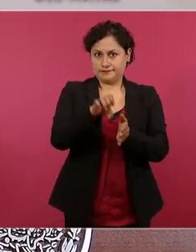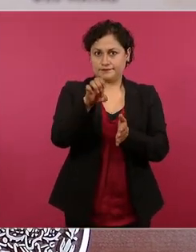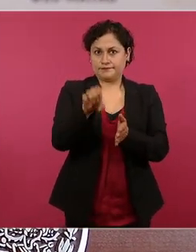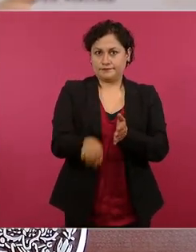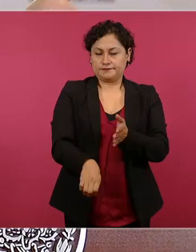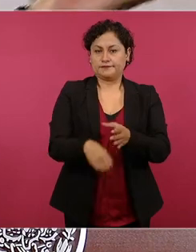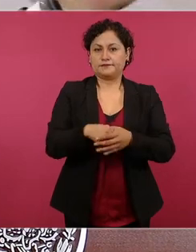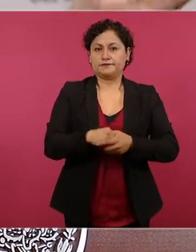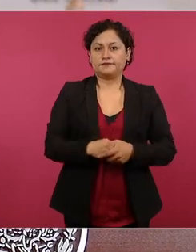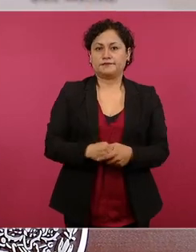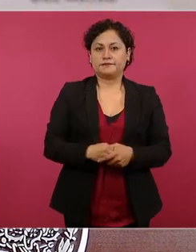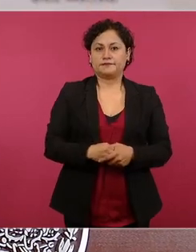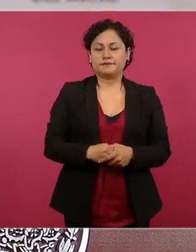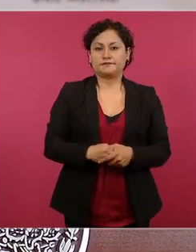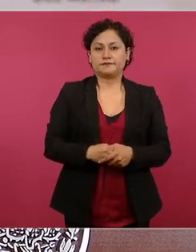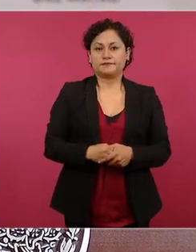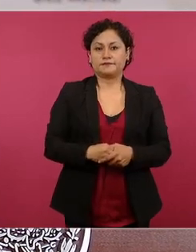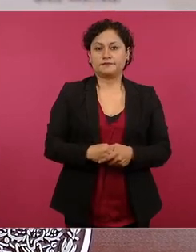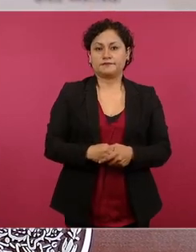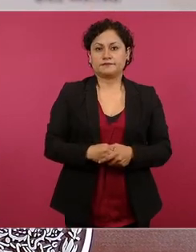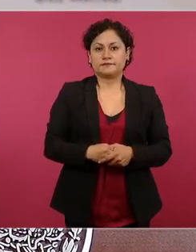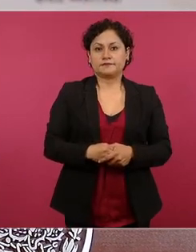lo que